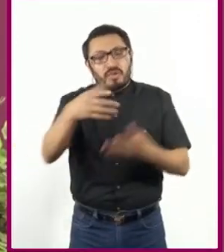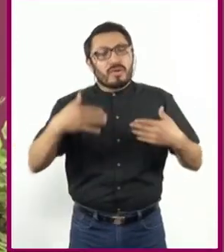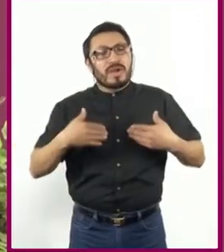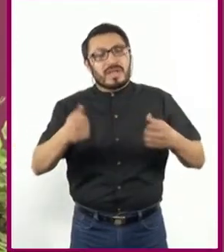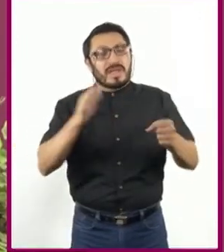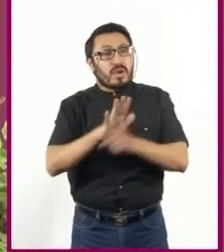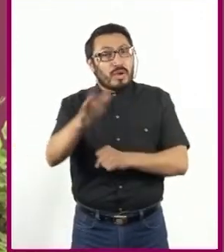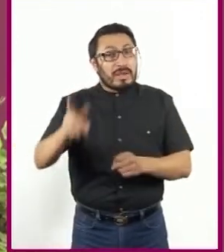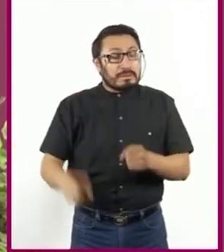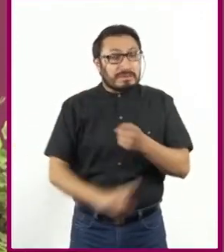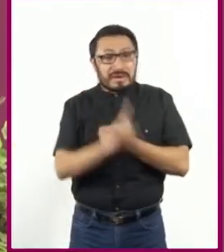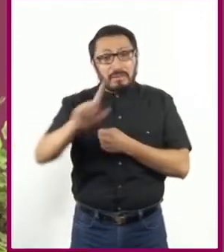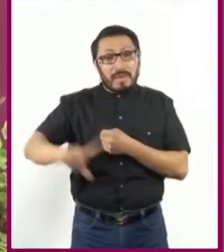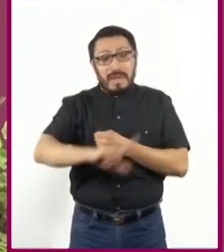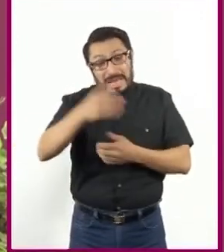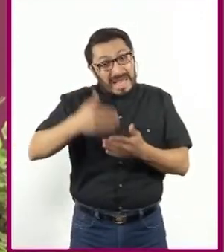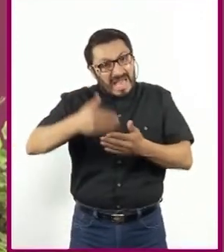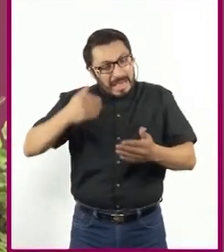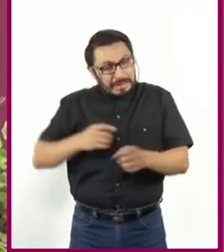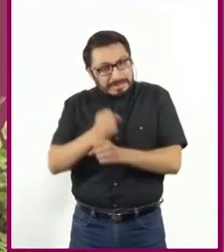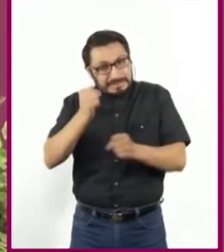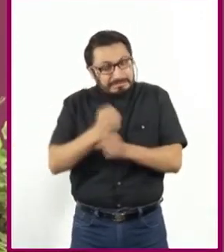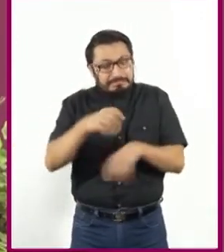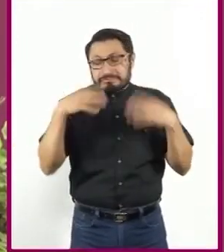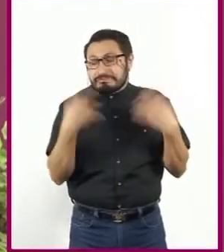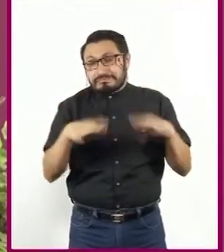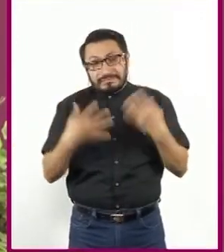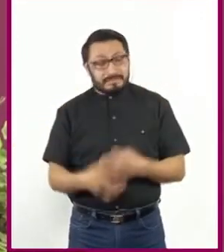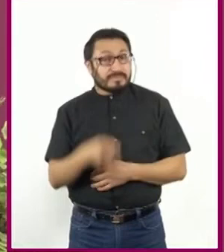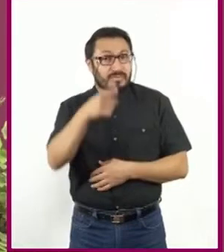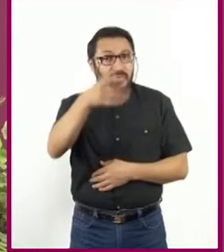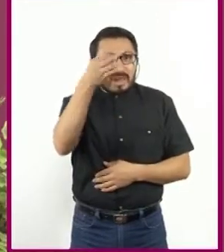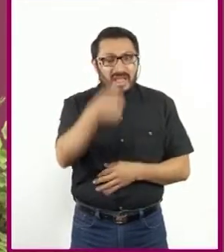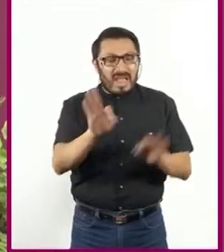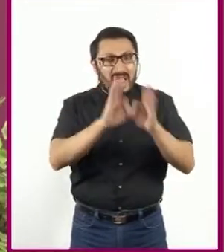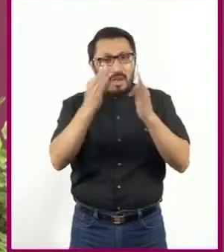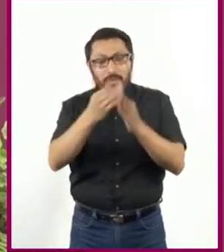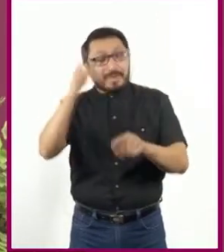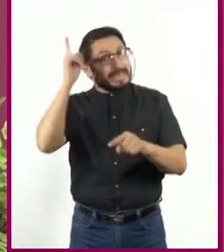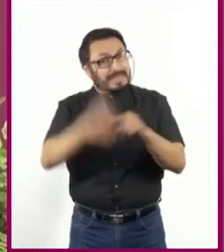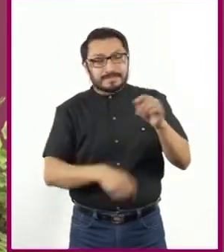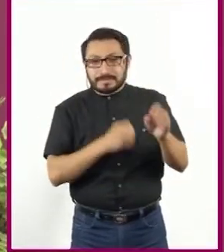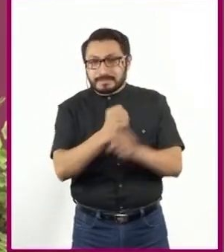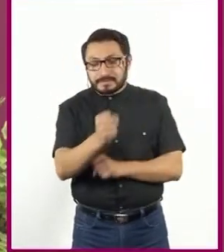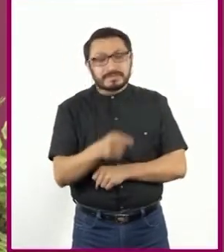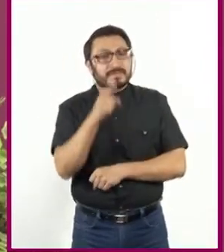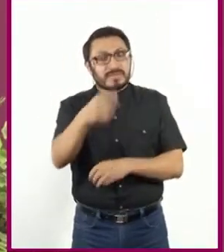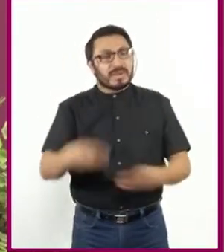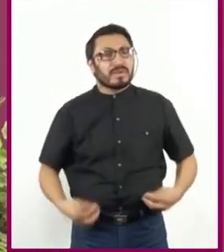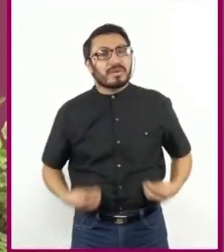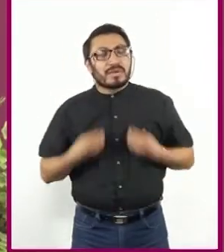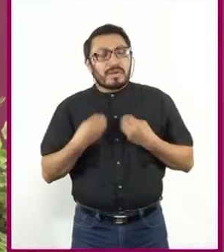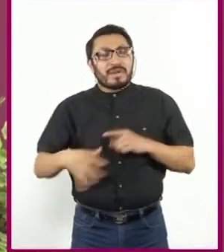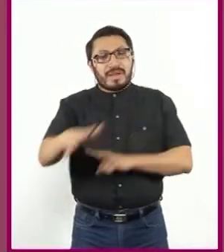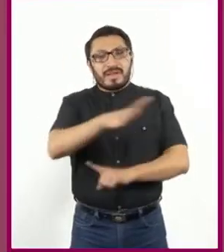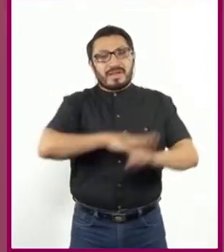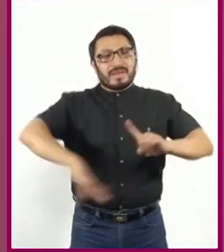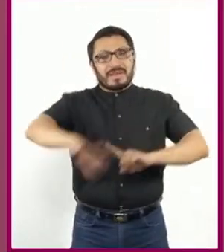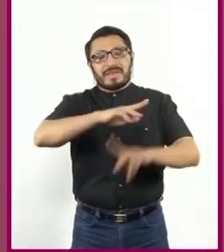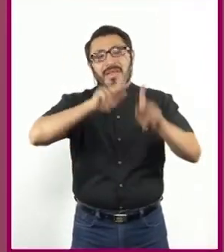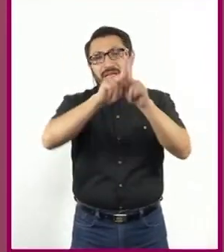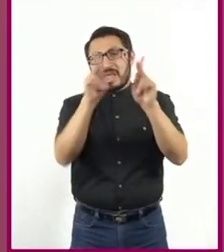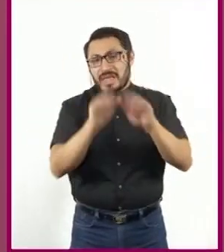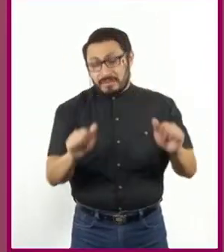consecuencias de la violencia y asumir formas para prevenirla y poder vivir en un clima de paz. En